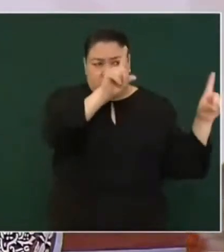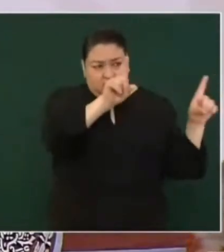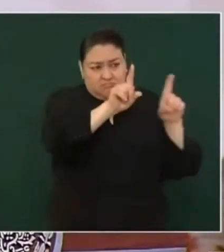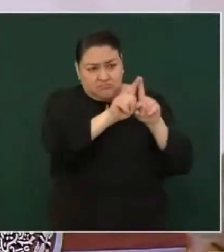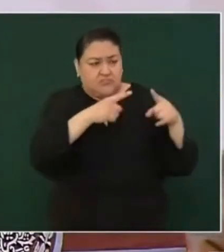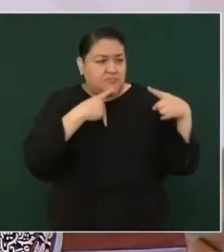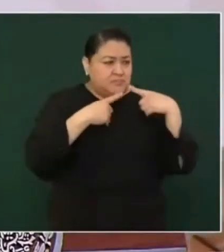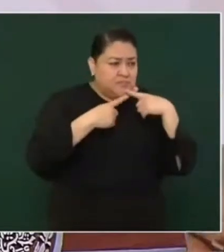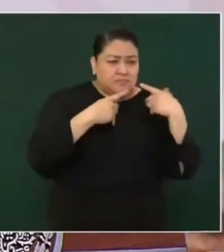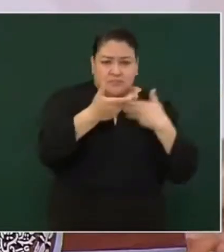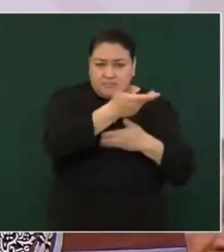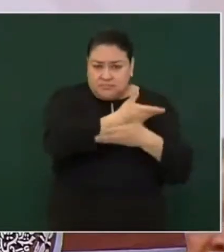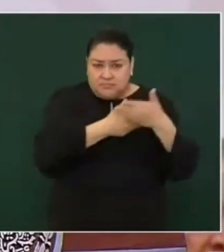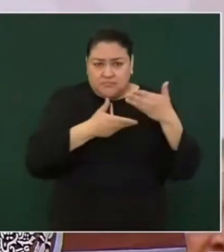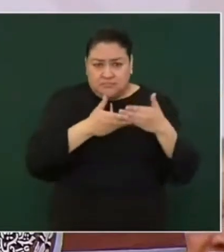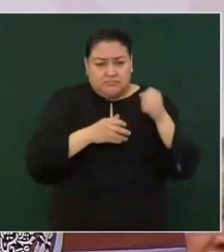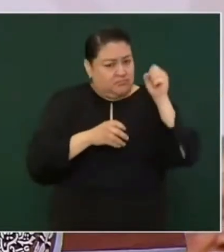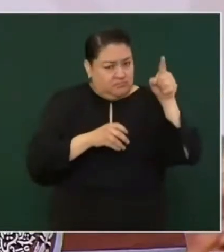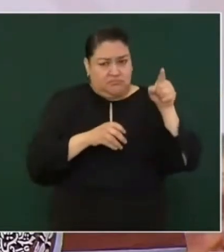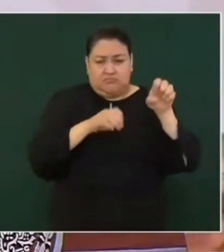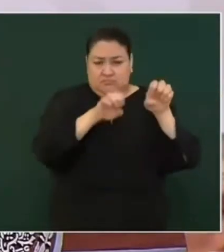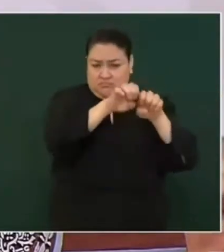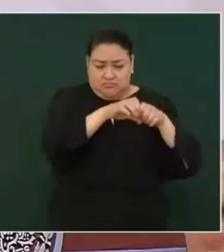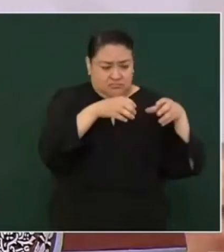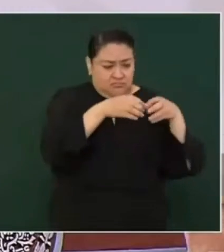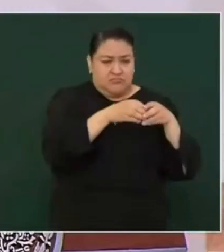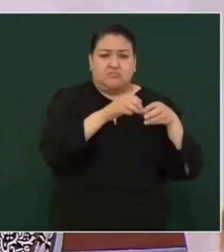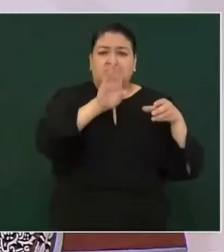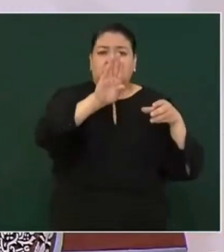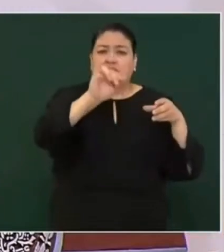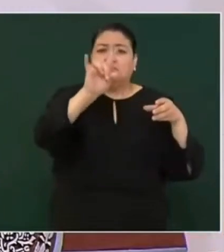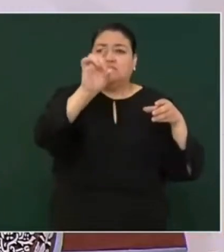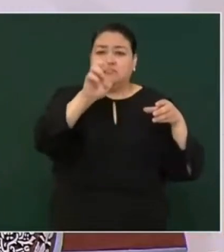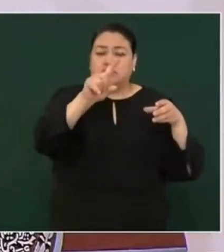que apoyan al presidente Biden.